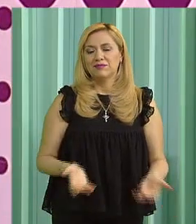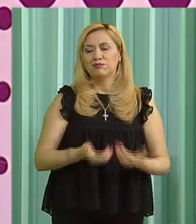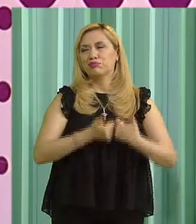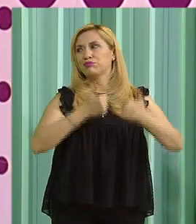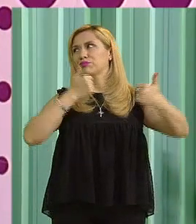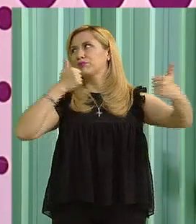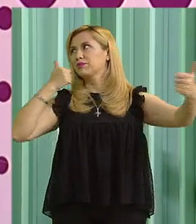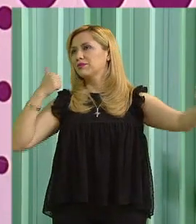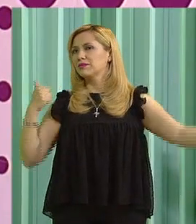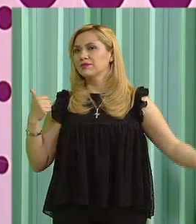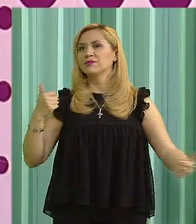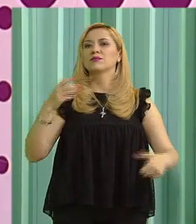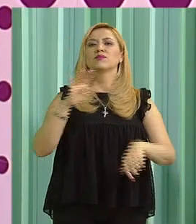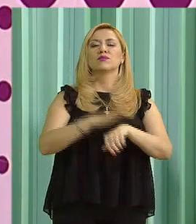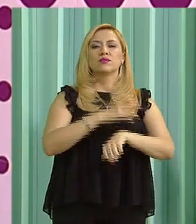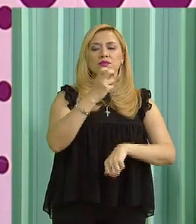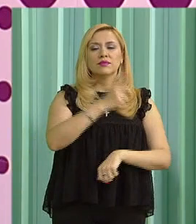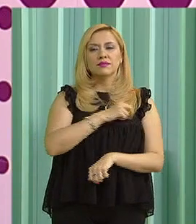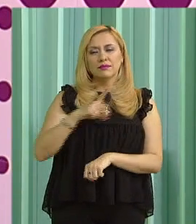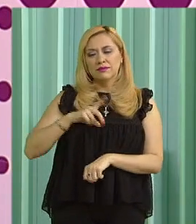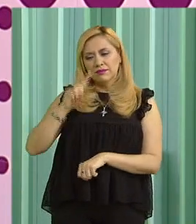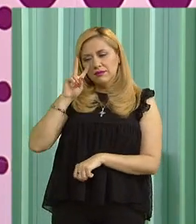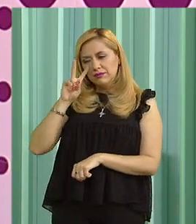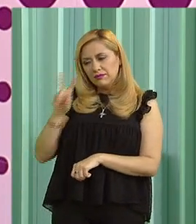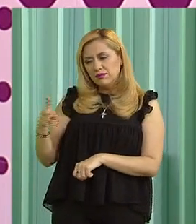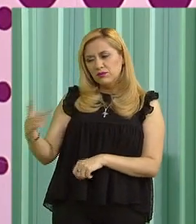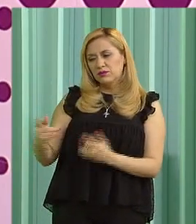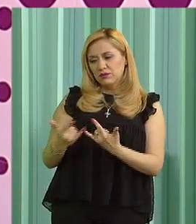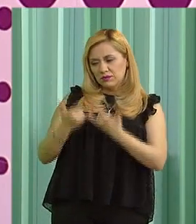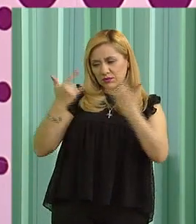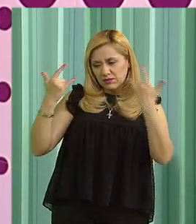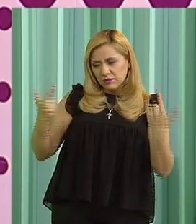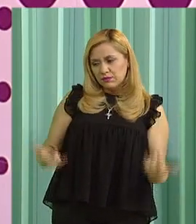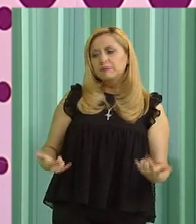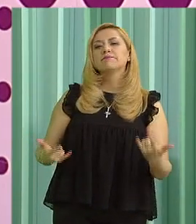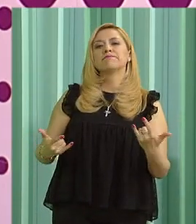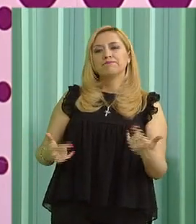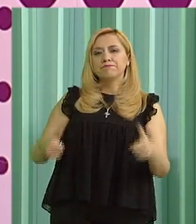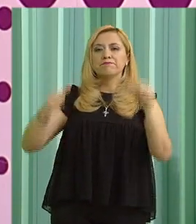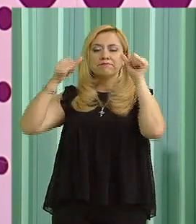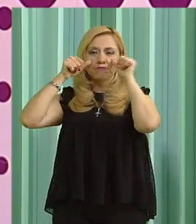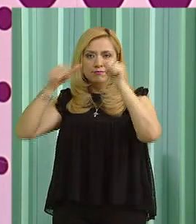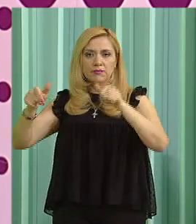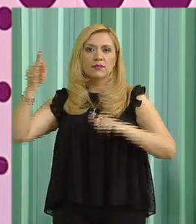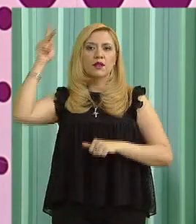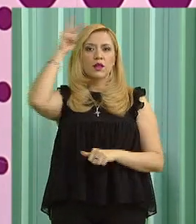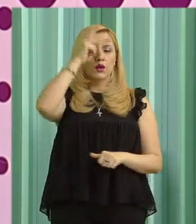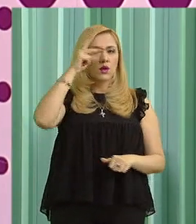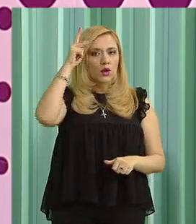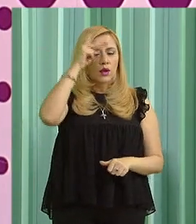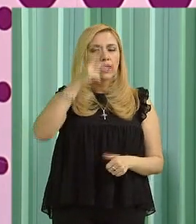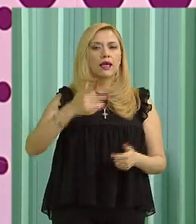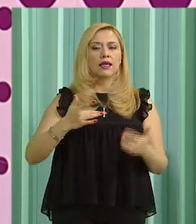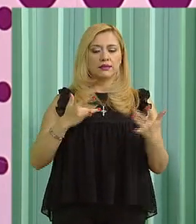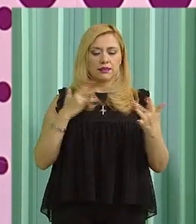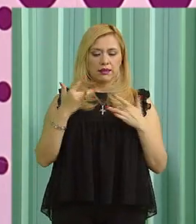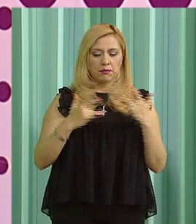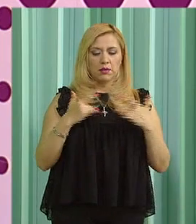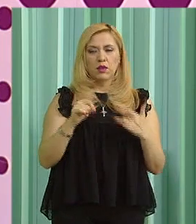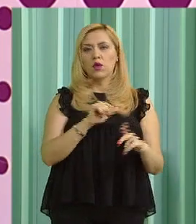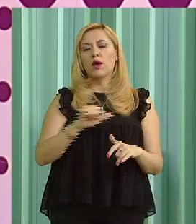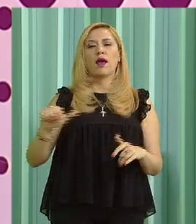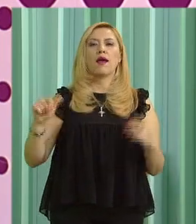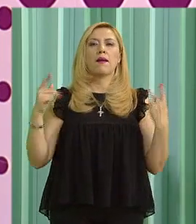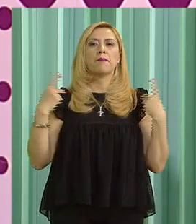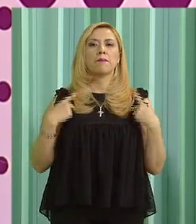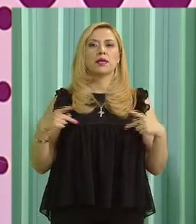el antecedente que habrá que tomar en cuenta en la atención psicológica y emocional a las